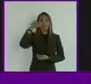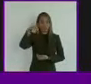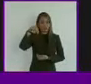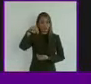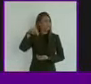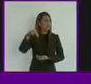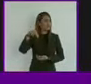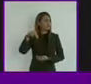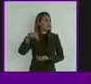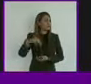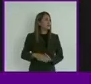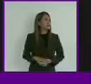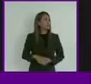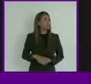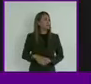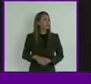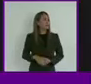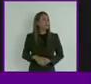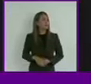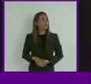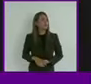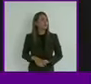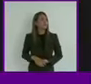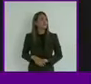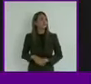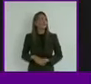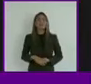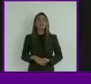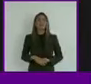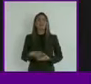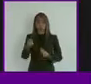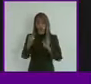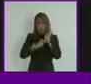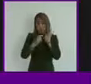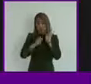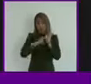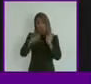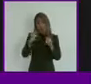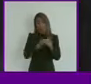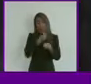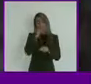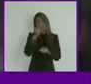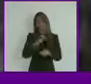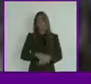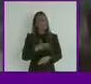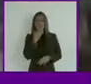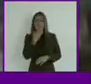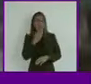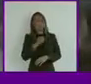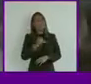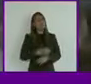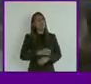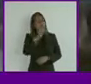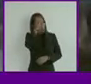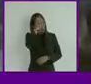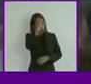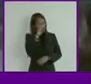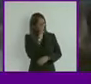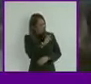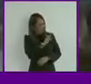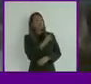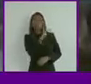vas a corregir algo, no pasa nada. Adelante. No, al contrario, estoy muy de acuerdo con su postura. Todo lo que se ha